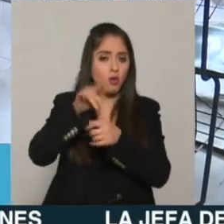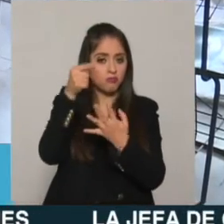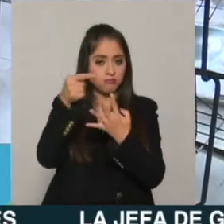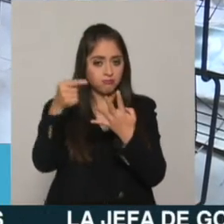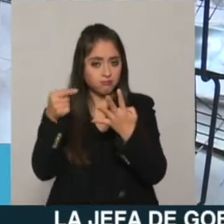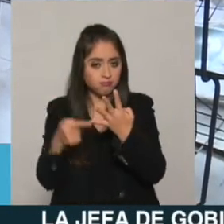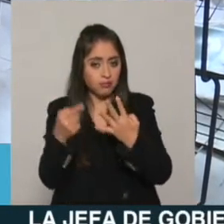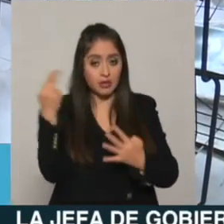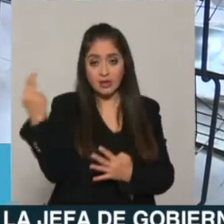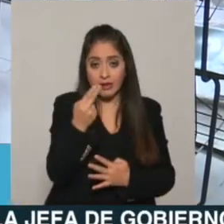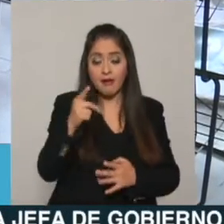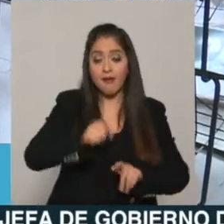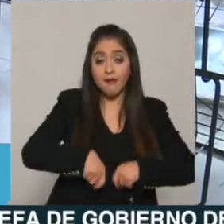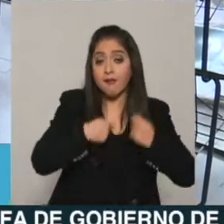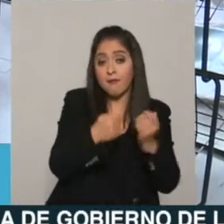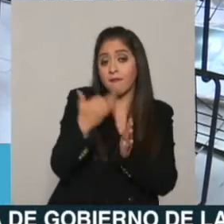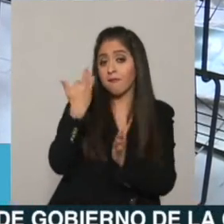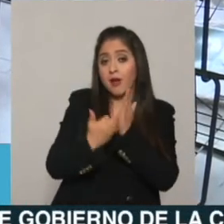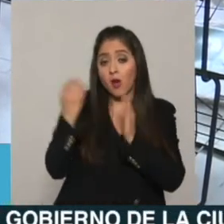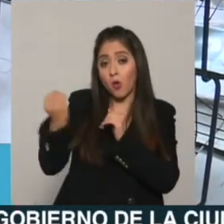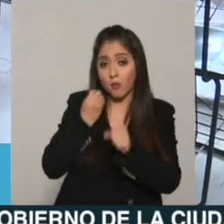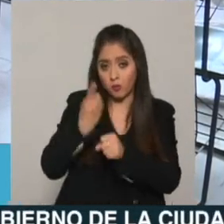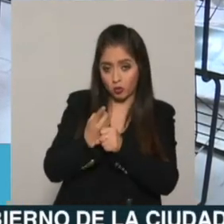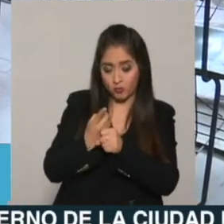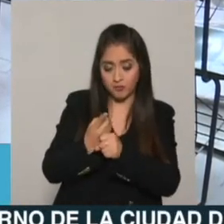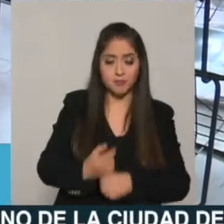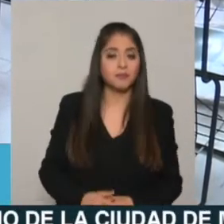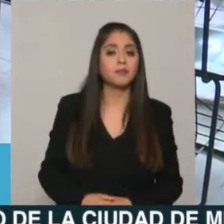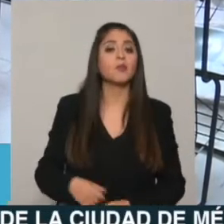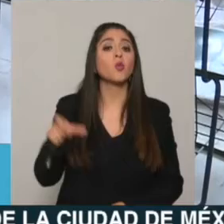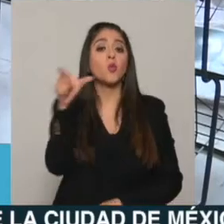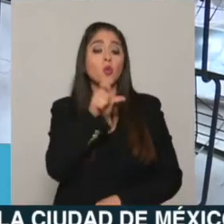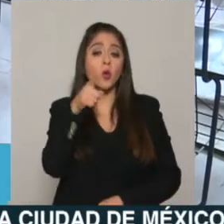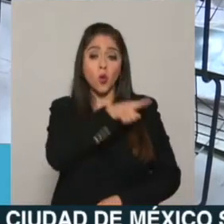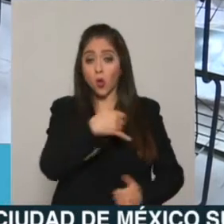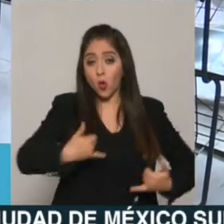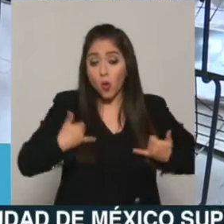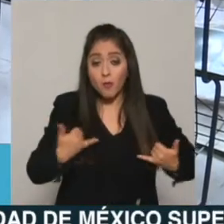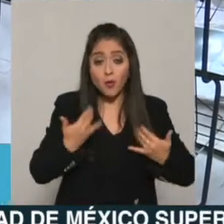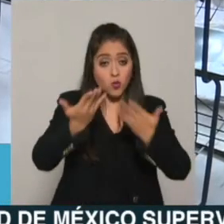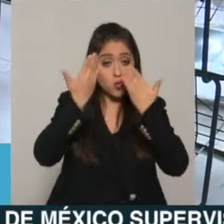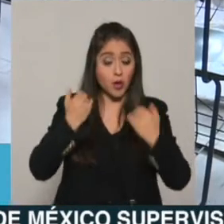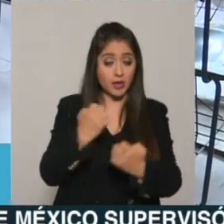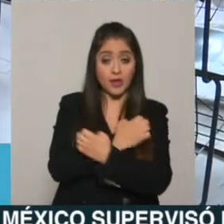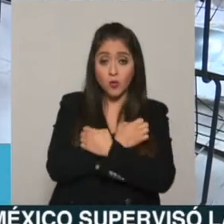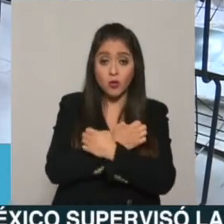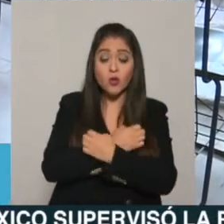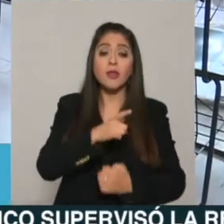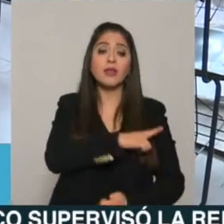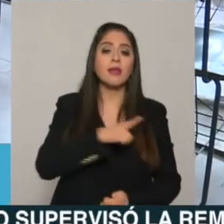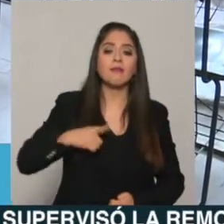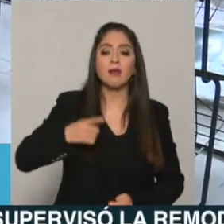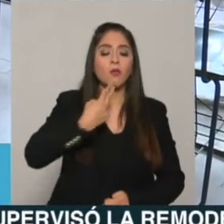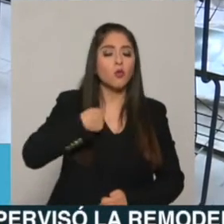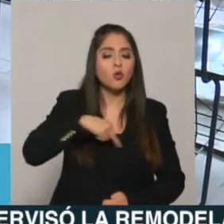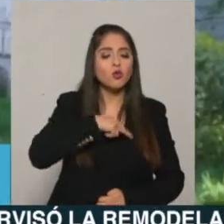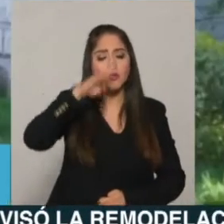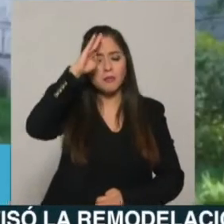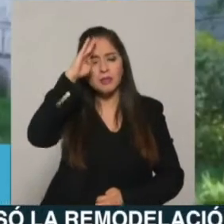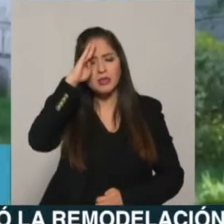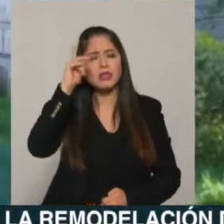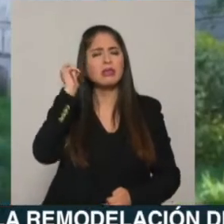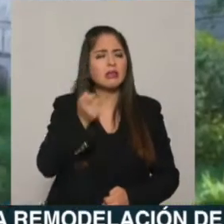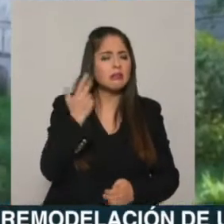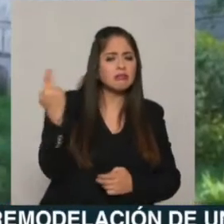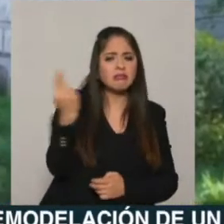no han sido satisfechas. Cuando a un adolescente le falta educación, pues entonces tenemos que verificar hacia esos aspectos